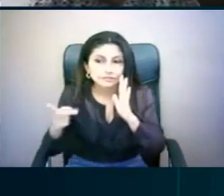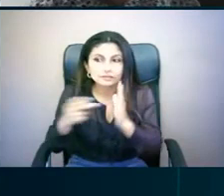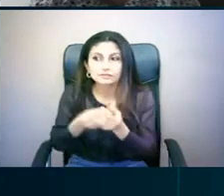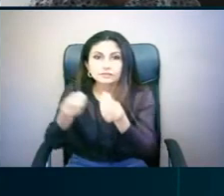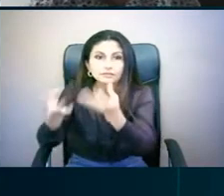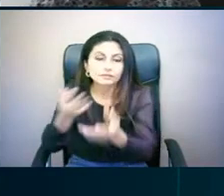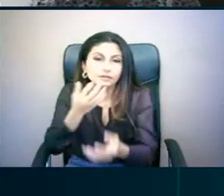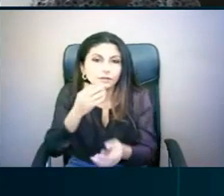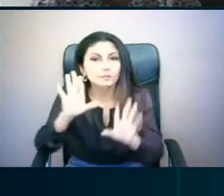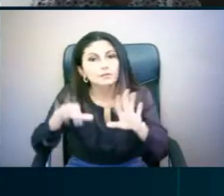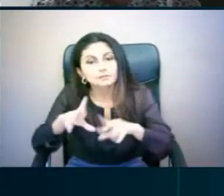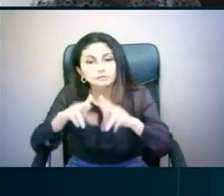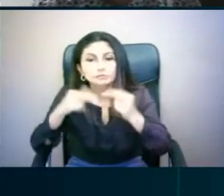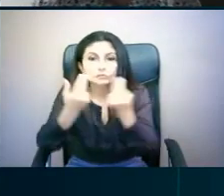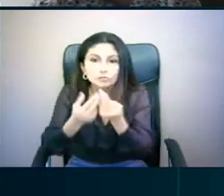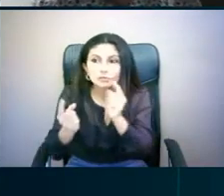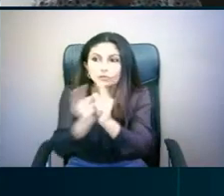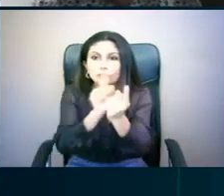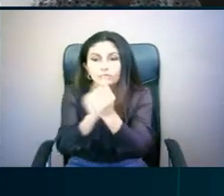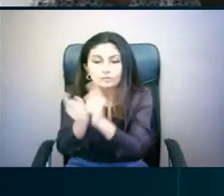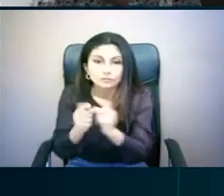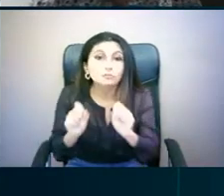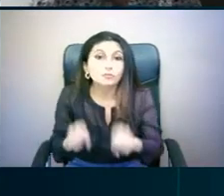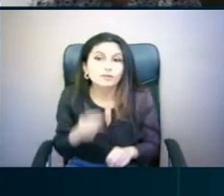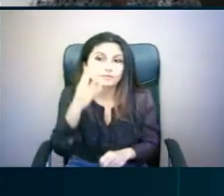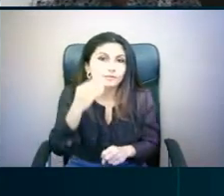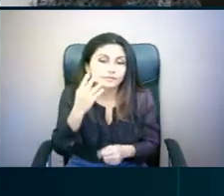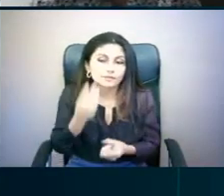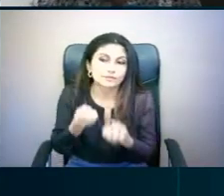lo son reuniones, encuentros, bueno, diferentes, digamos,